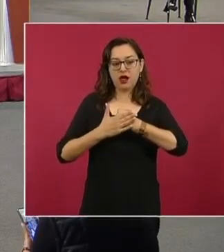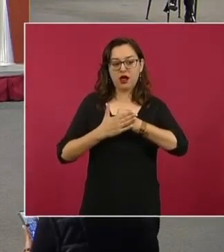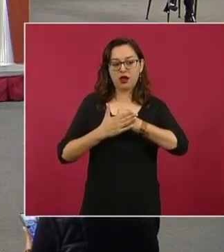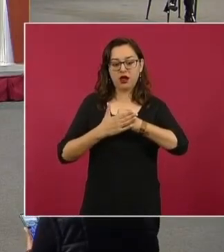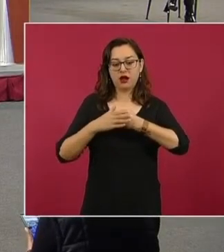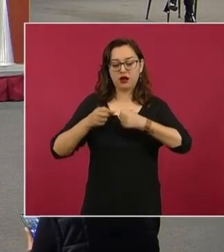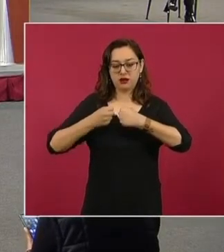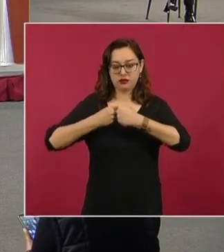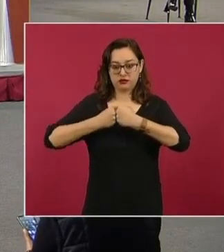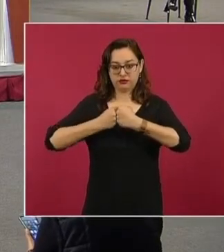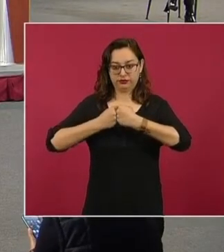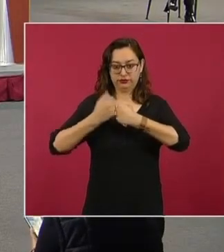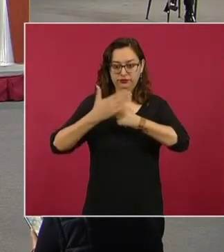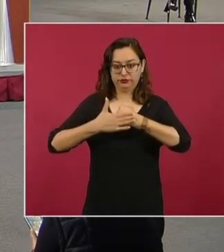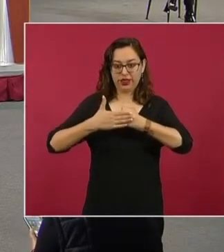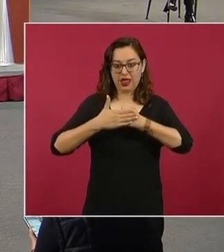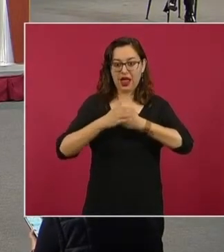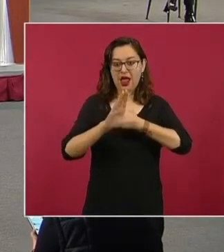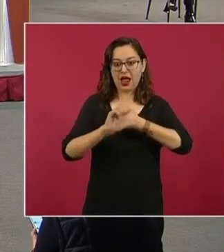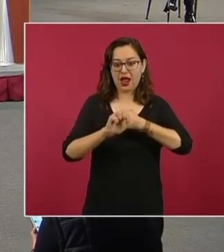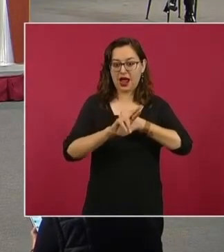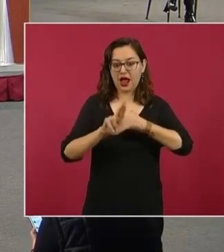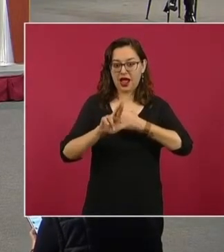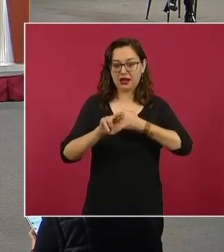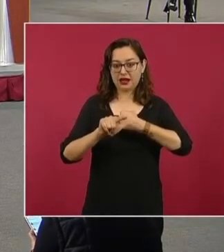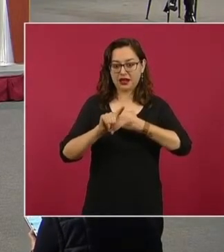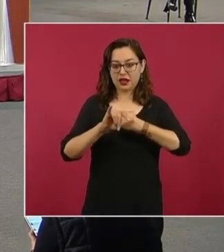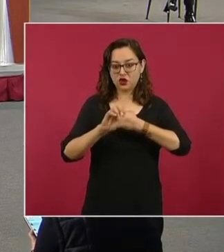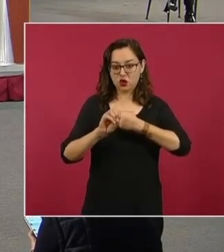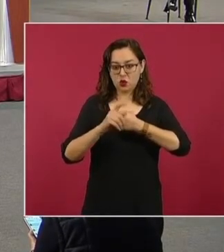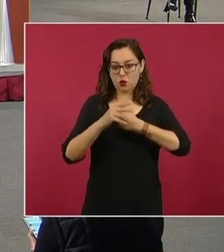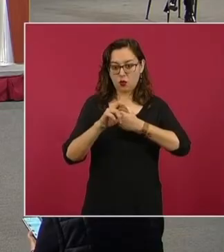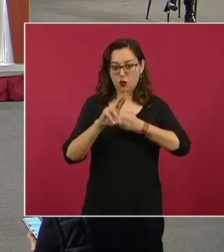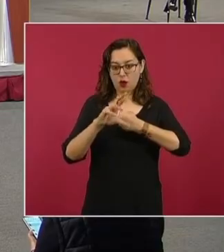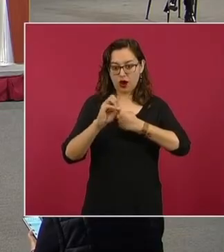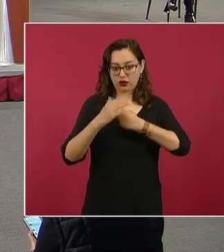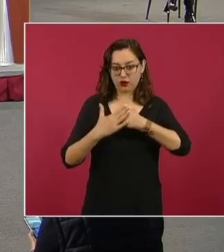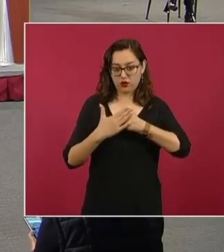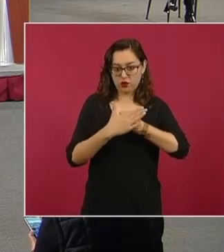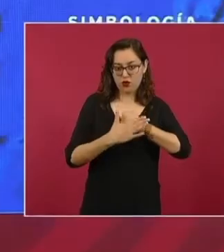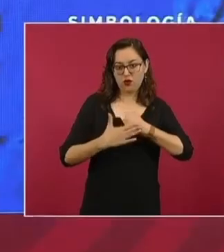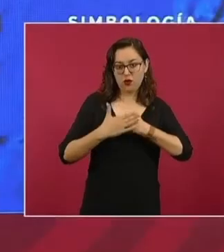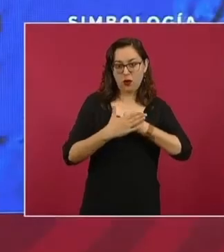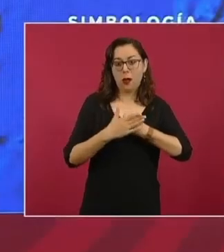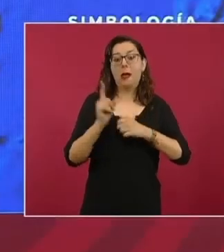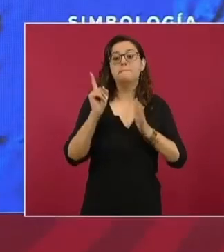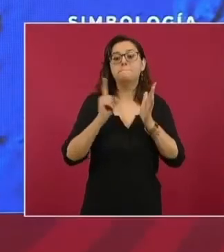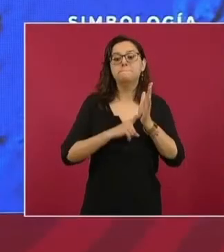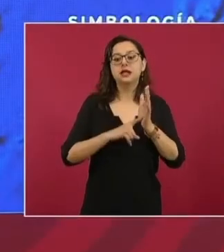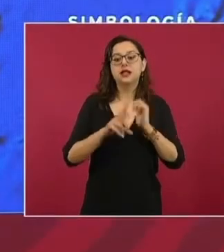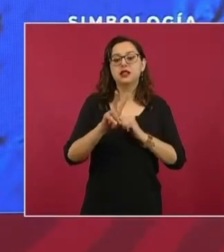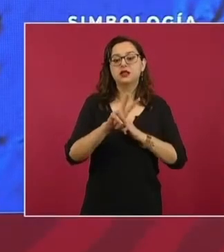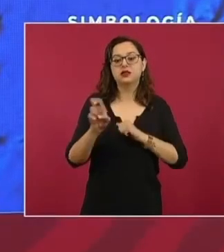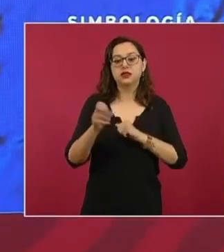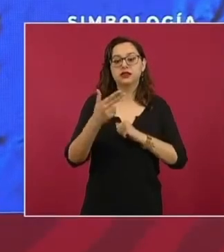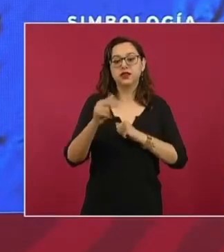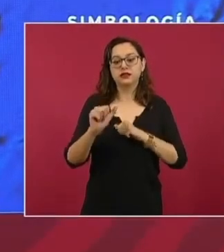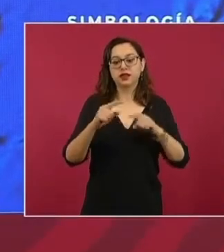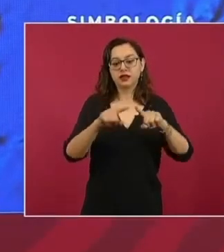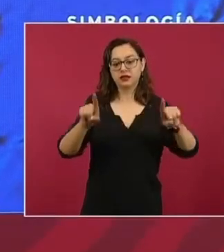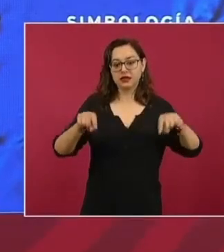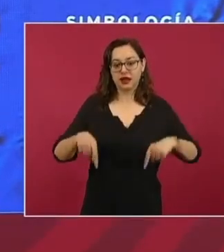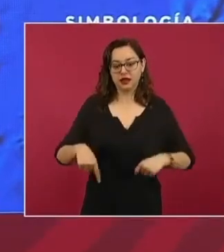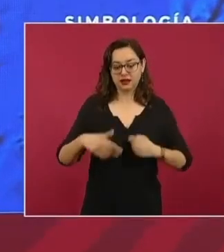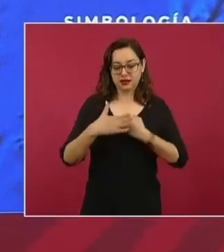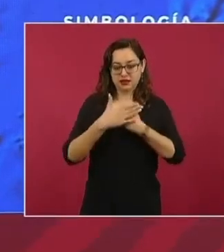Carrillo Puerto, sí, de Carrillo Puerto. Ahí está, sí. Entonces, 1,200 hectáreas se adquirieron